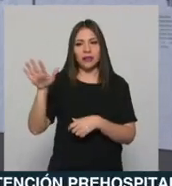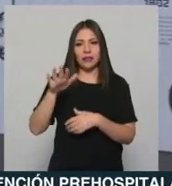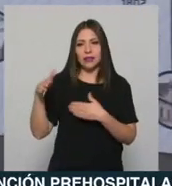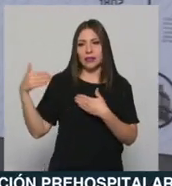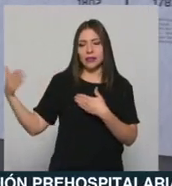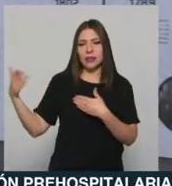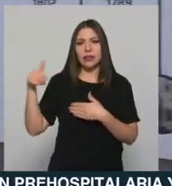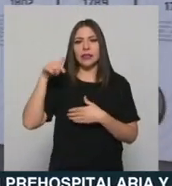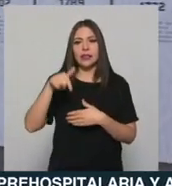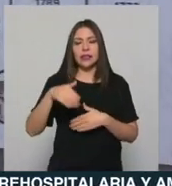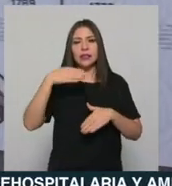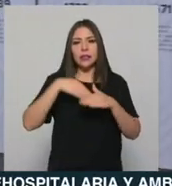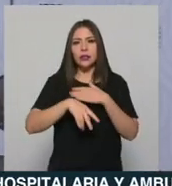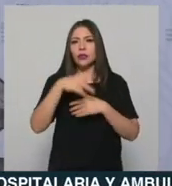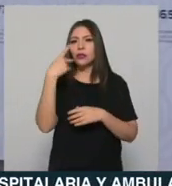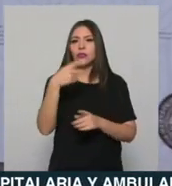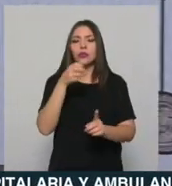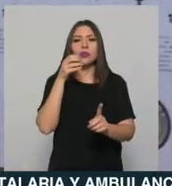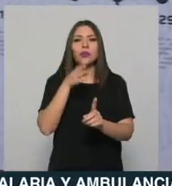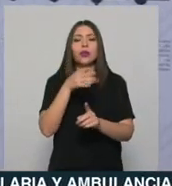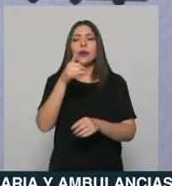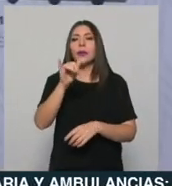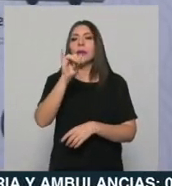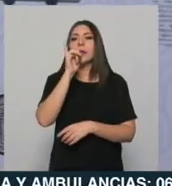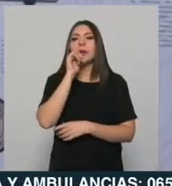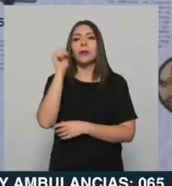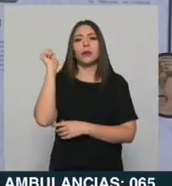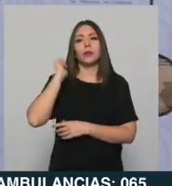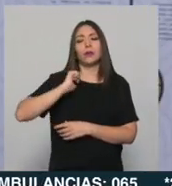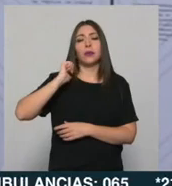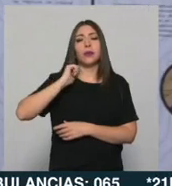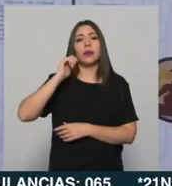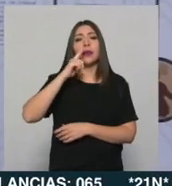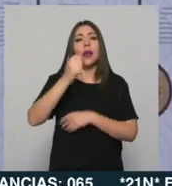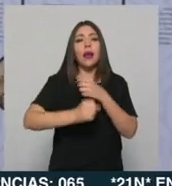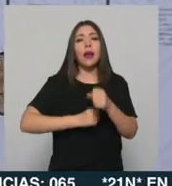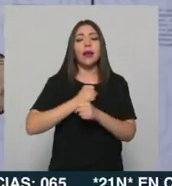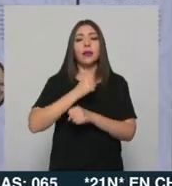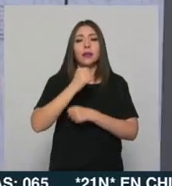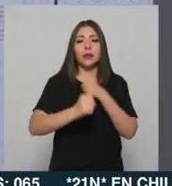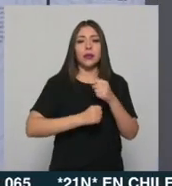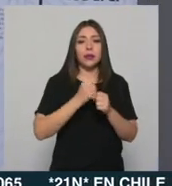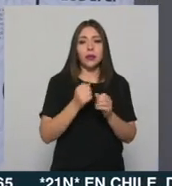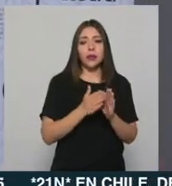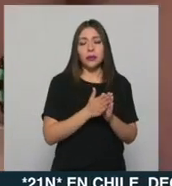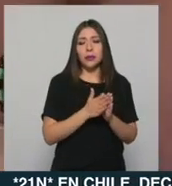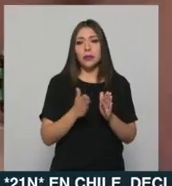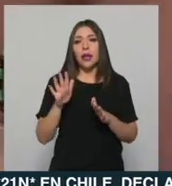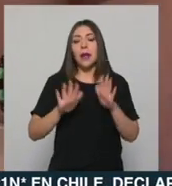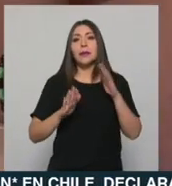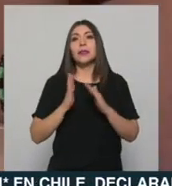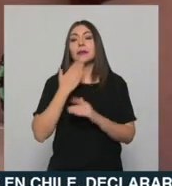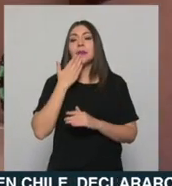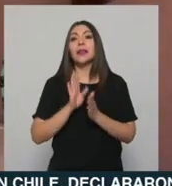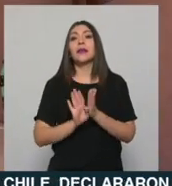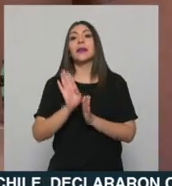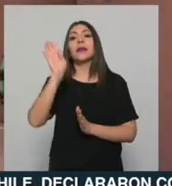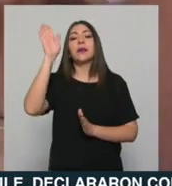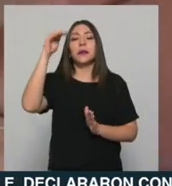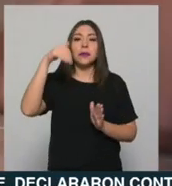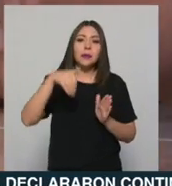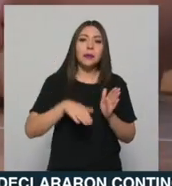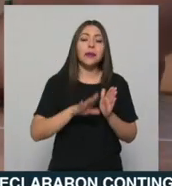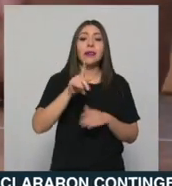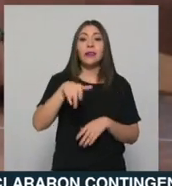dedicado a esta bebida prehispánica que a lo largo del tiempo ha padecido altas y bajas, pero se resiste